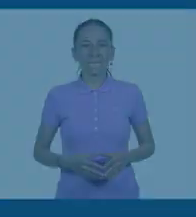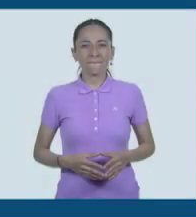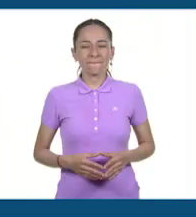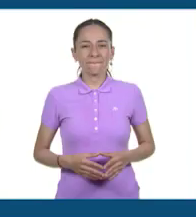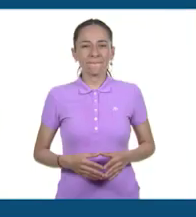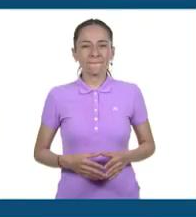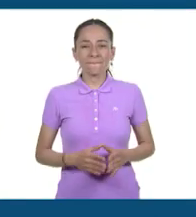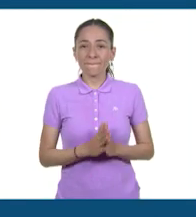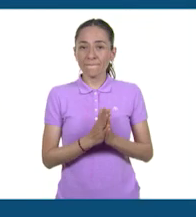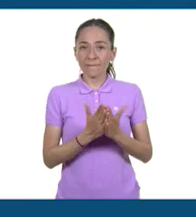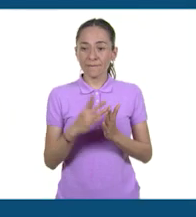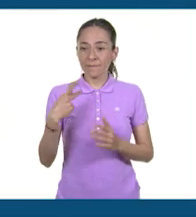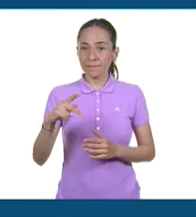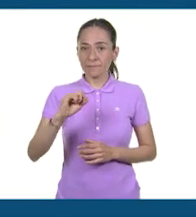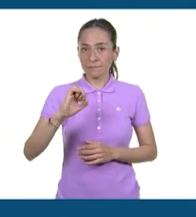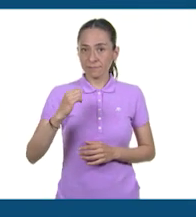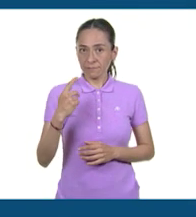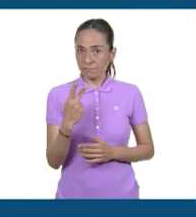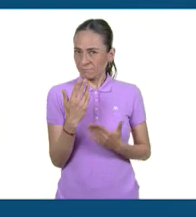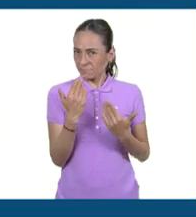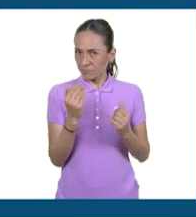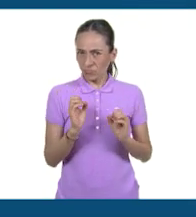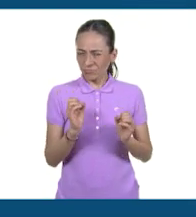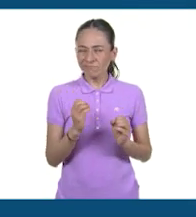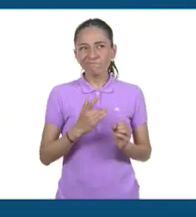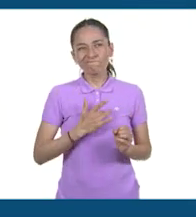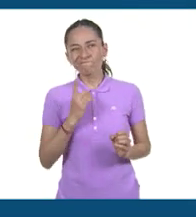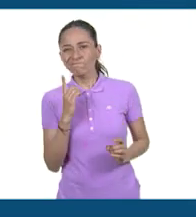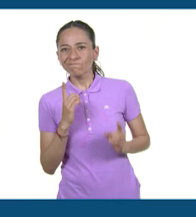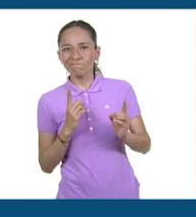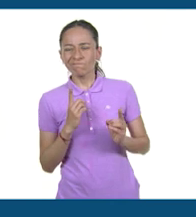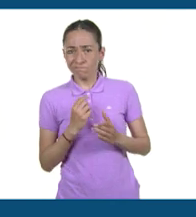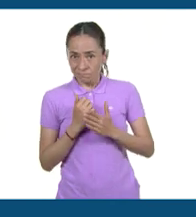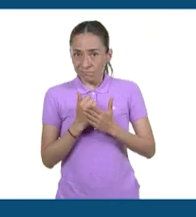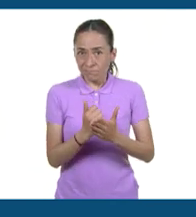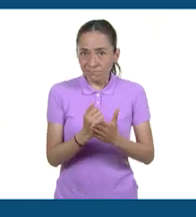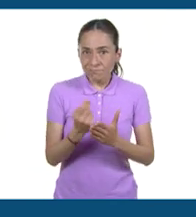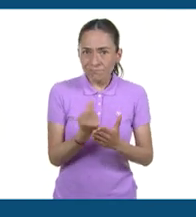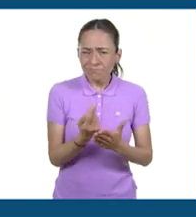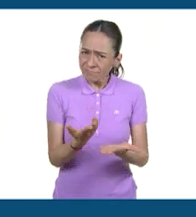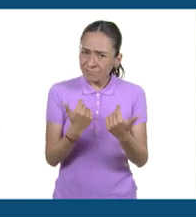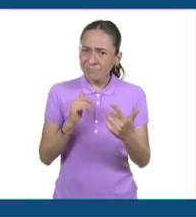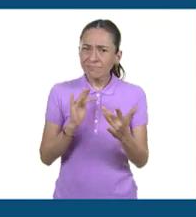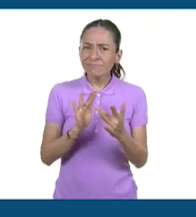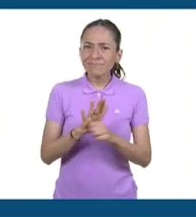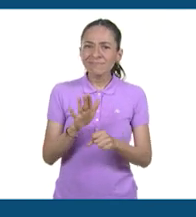Si no tienes el libro de texto o necesitas ayuda para responder las preguntas, contáctanos.